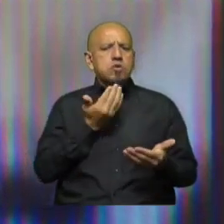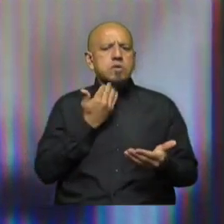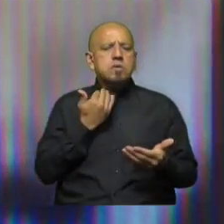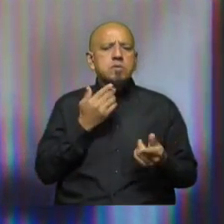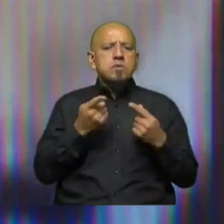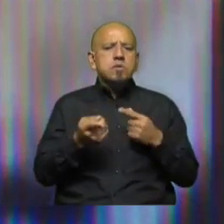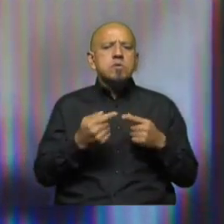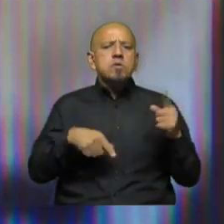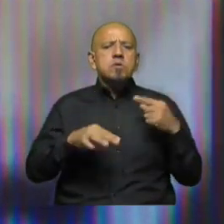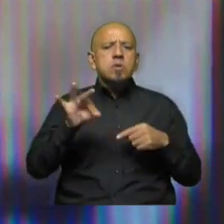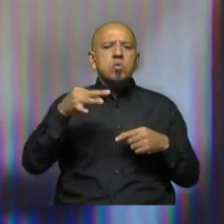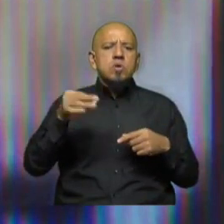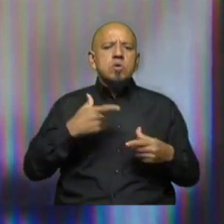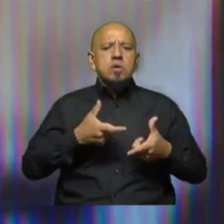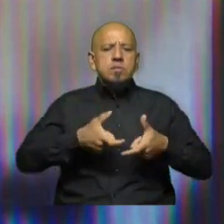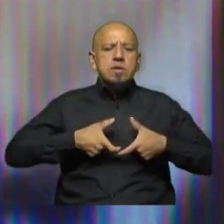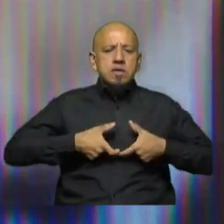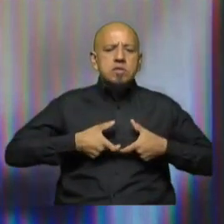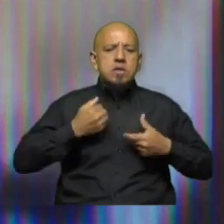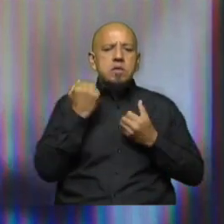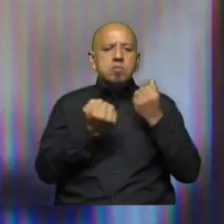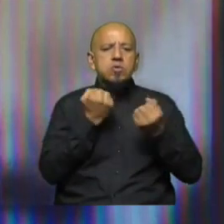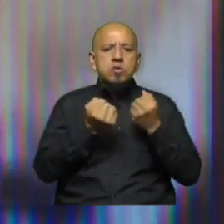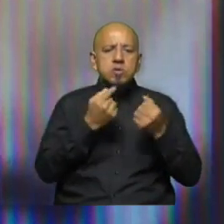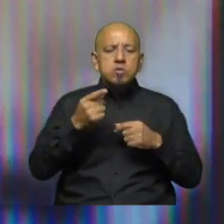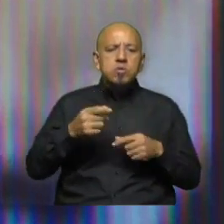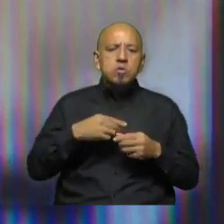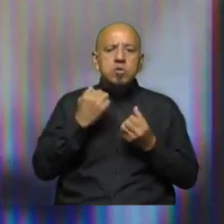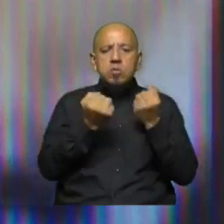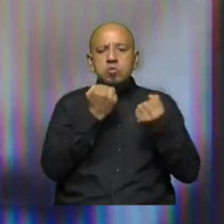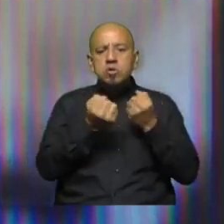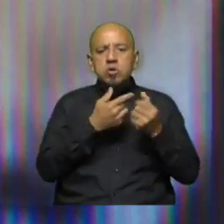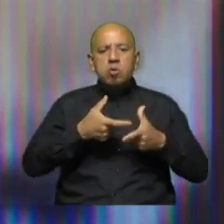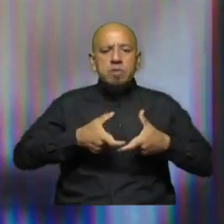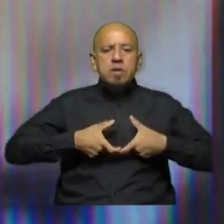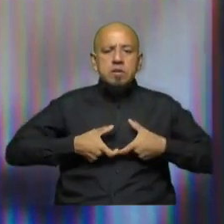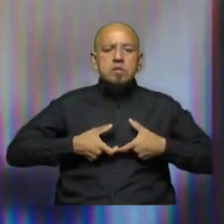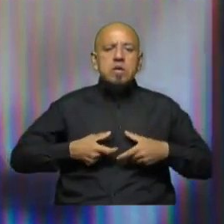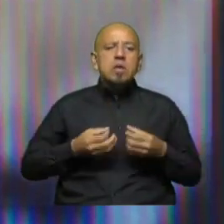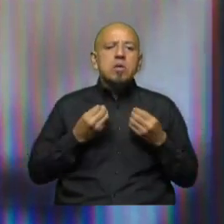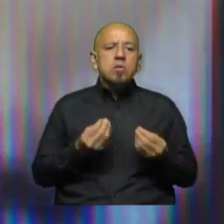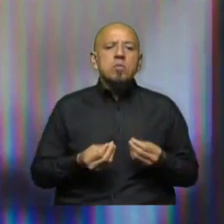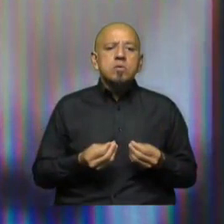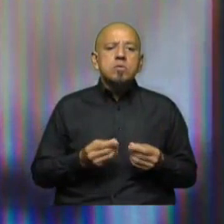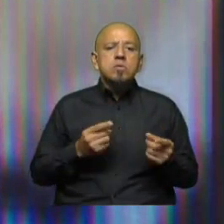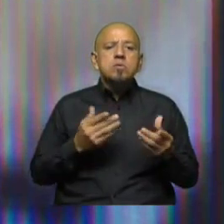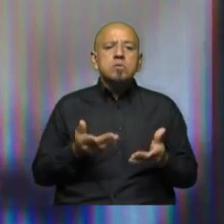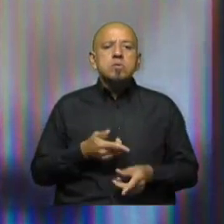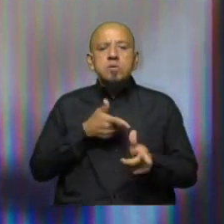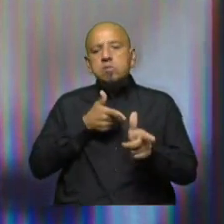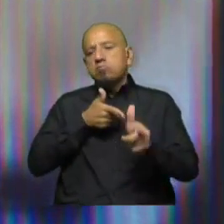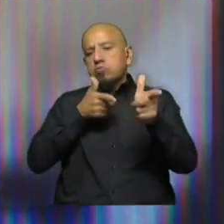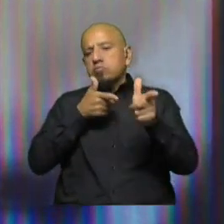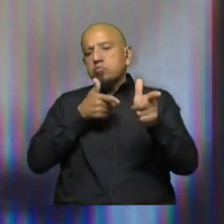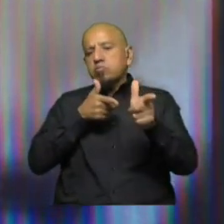Floriel García es la única medalla de oro del boxeo uruguayo de la historia de los Panamericanos, y la historia de cómo terminó siendo uno de los fusilados de Soca,